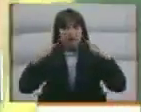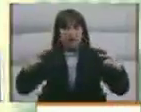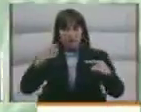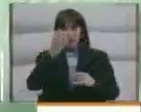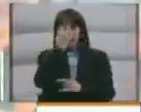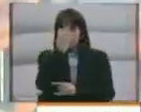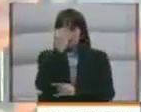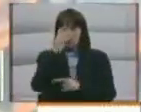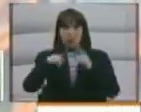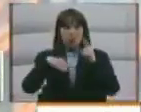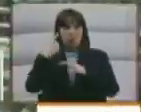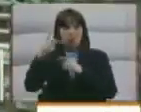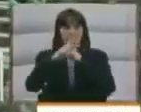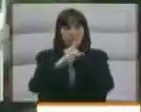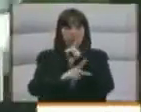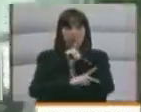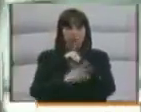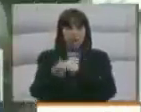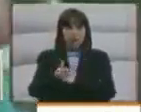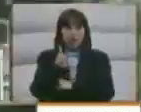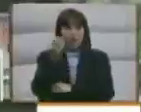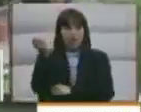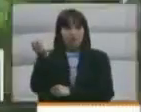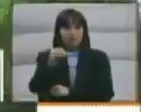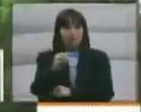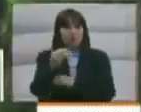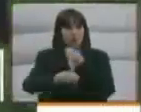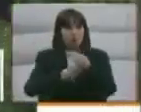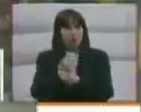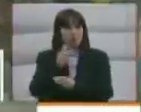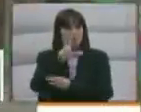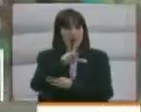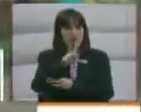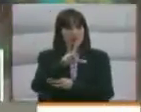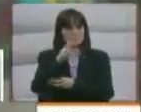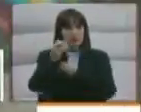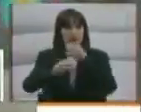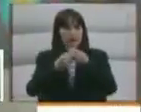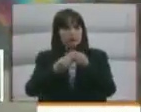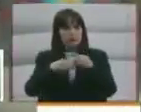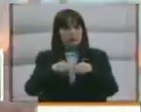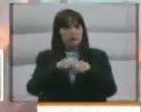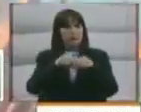tiene más forma, tenemos 3 naves, estamos divididos en